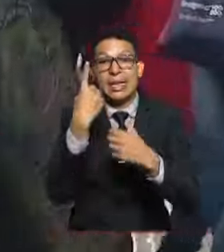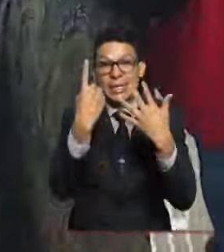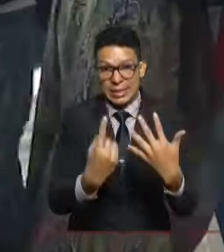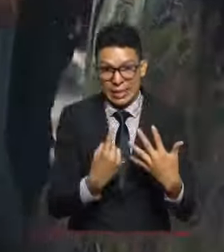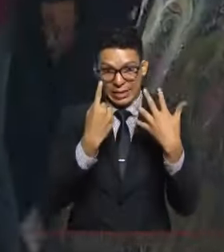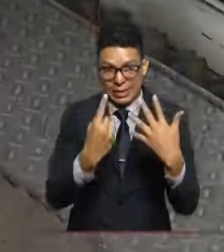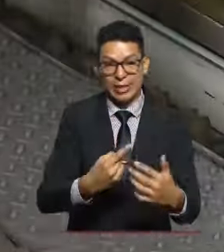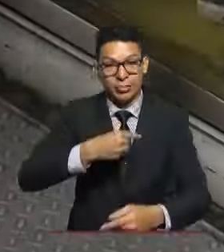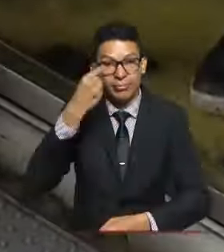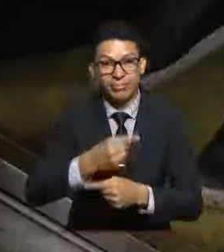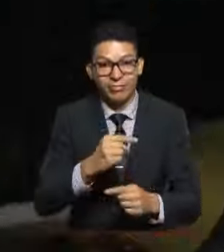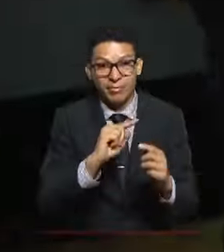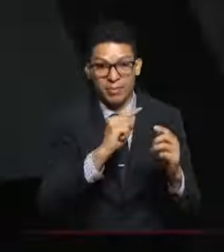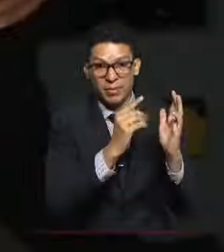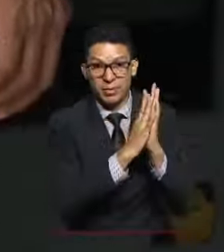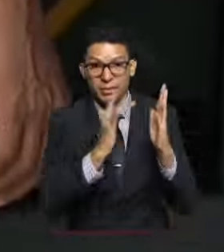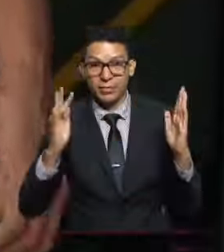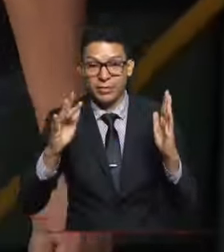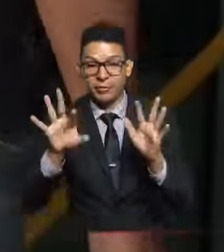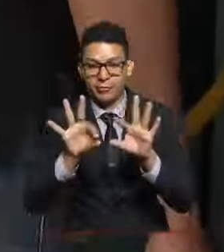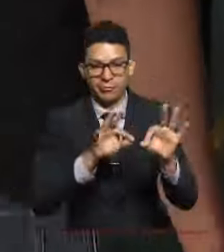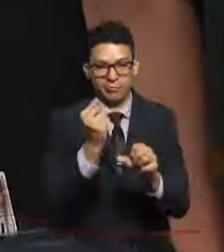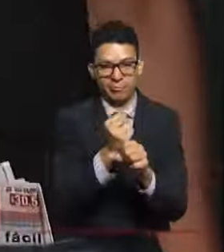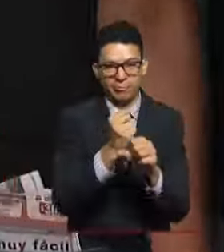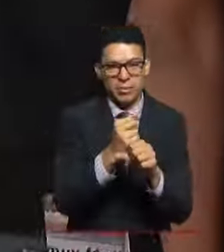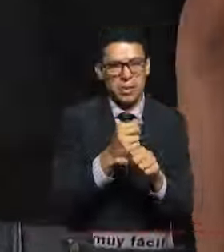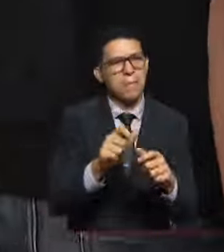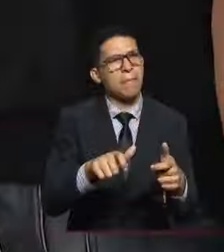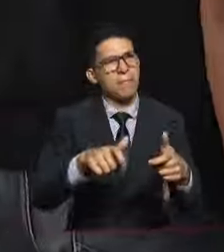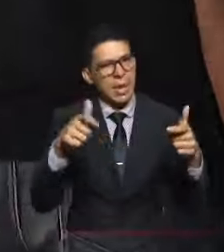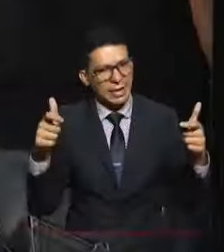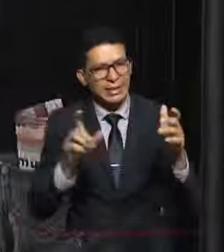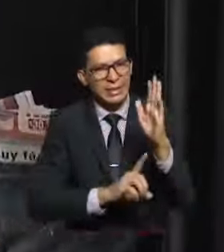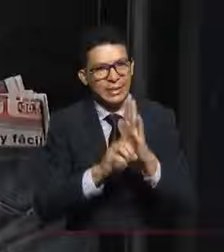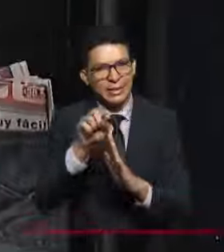primera fase, generando 10.000 empleos, lo que traduce un gran desarrollo para